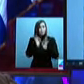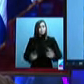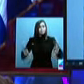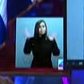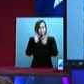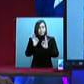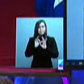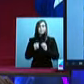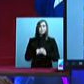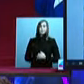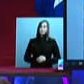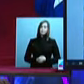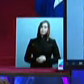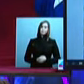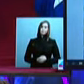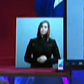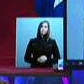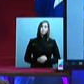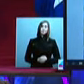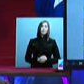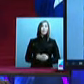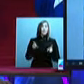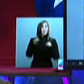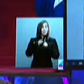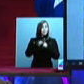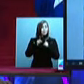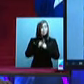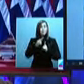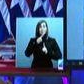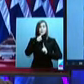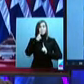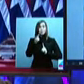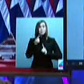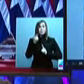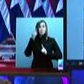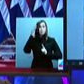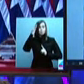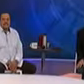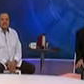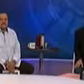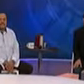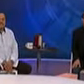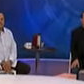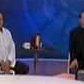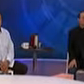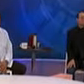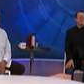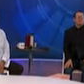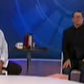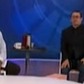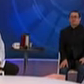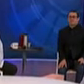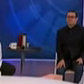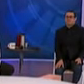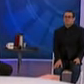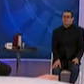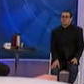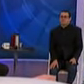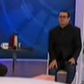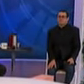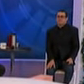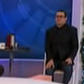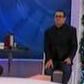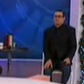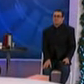un hospital. Yo creo que es un error grave que el gobierno debe desmontar. Hoy ONU, que tiene